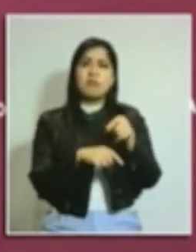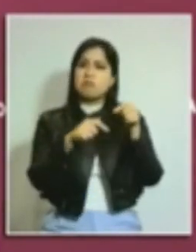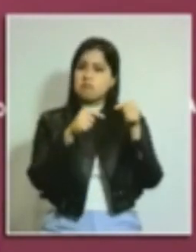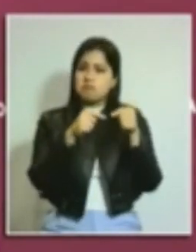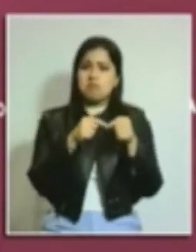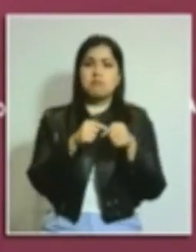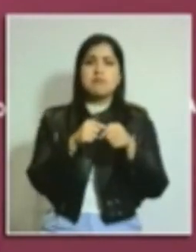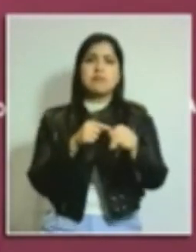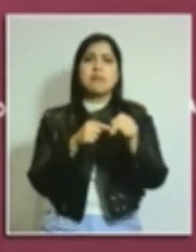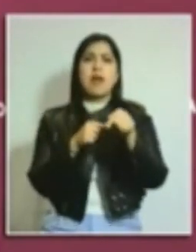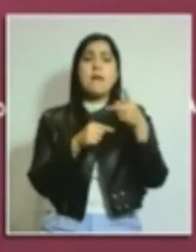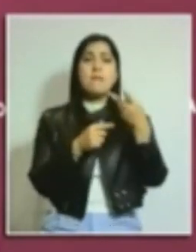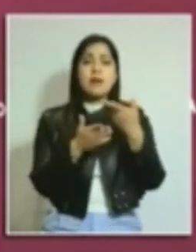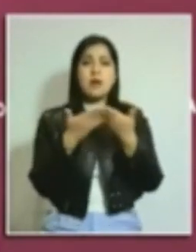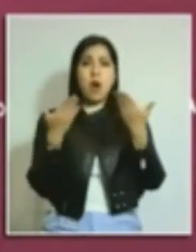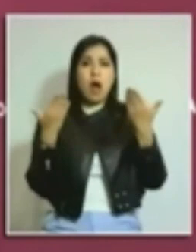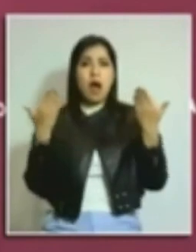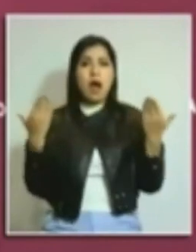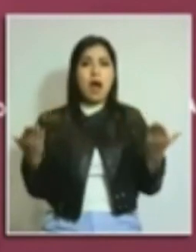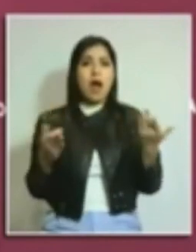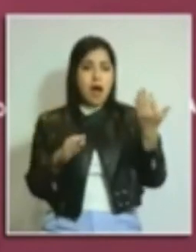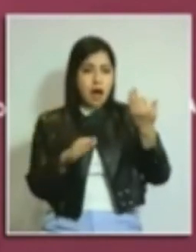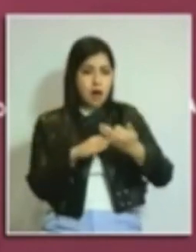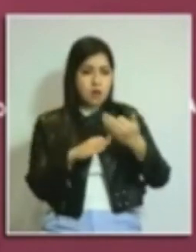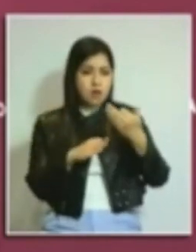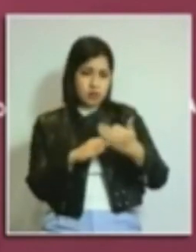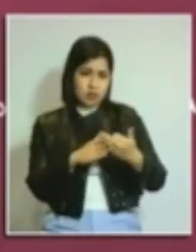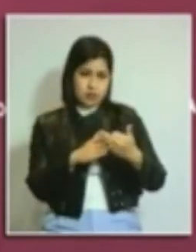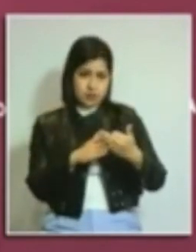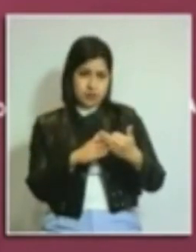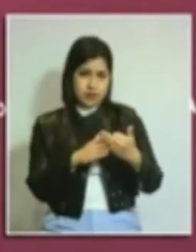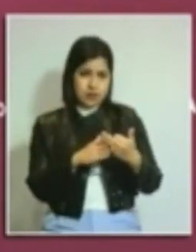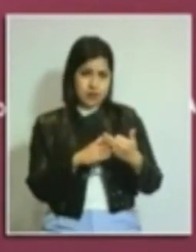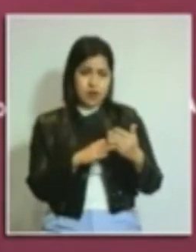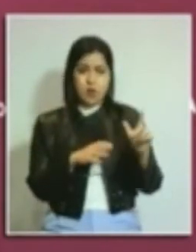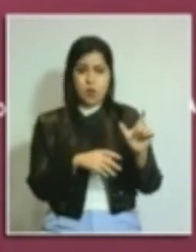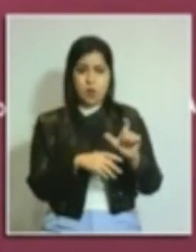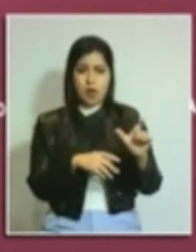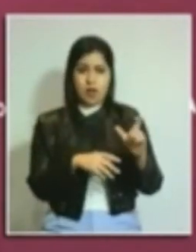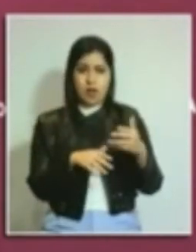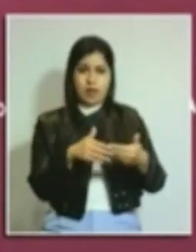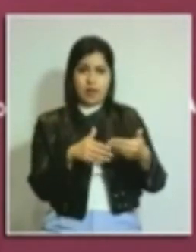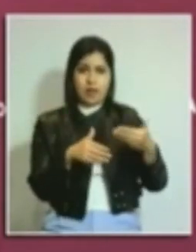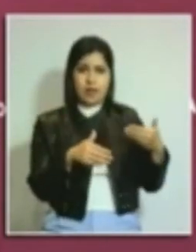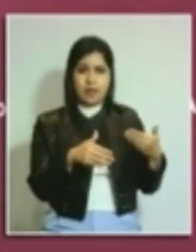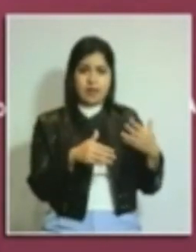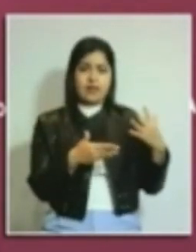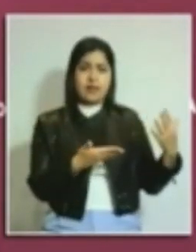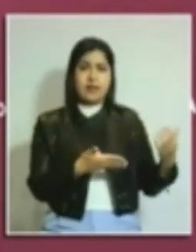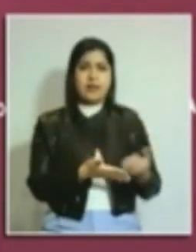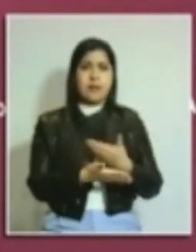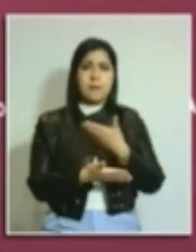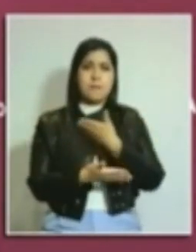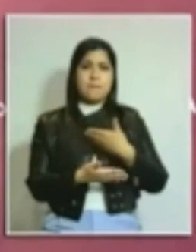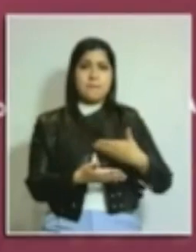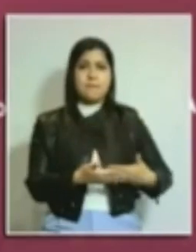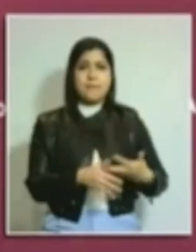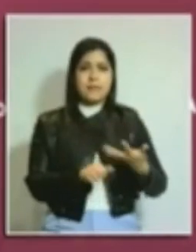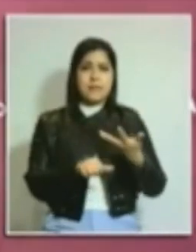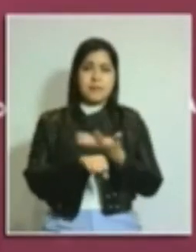que en estos tiempos, en los últimos tres años de que llegó el presidente Biden al gobierno, lo estamos haciendo como